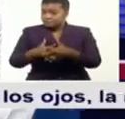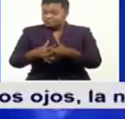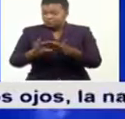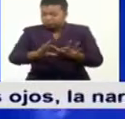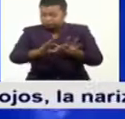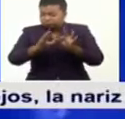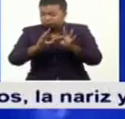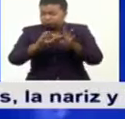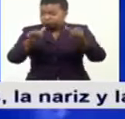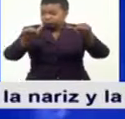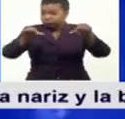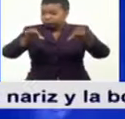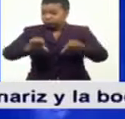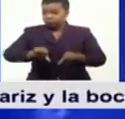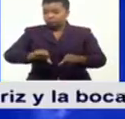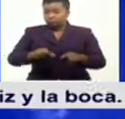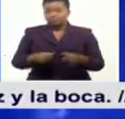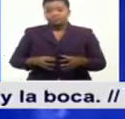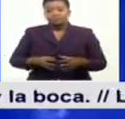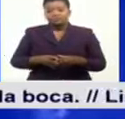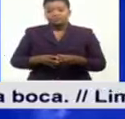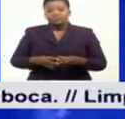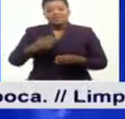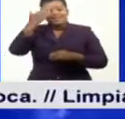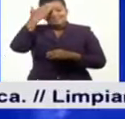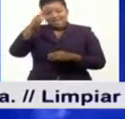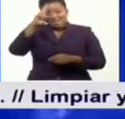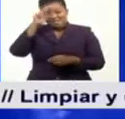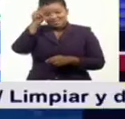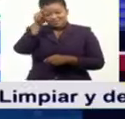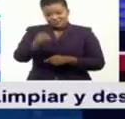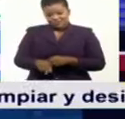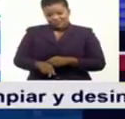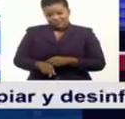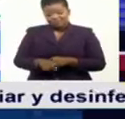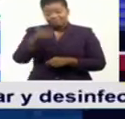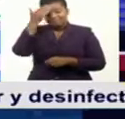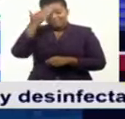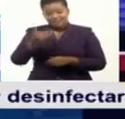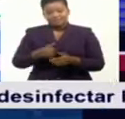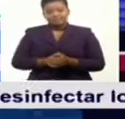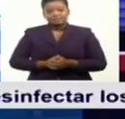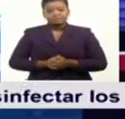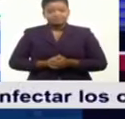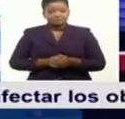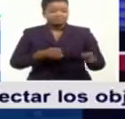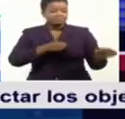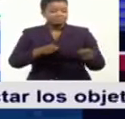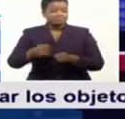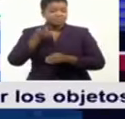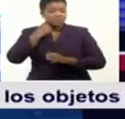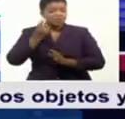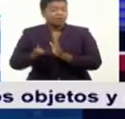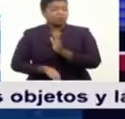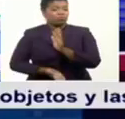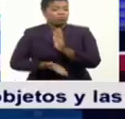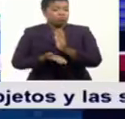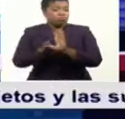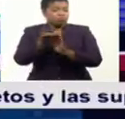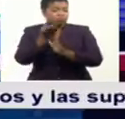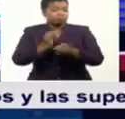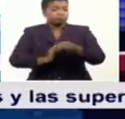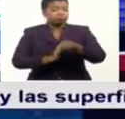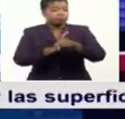vez es peor y mucho más recio. Gracias, doctor. Alto el nivel de dispersión y de transmisión por COVID-19